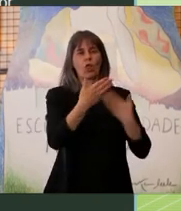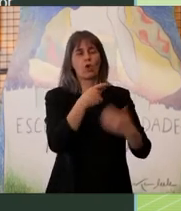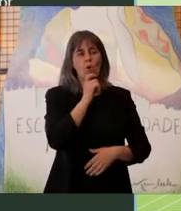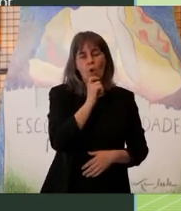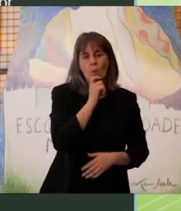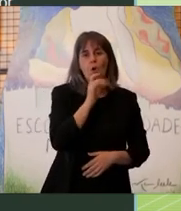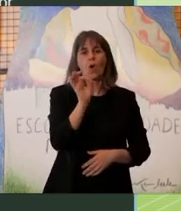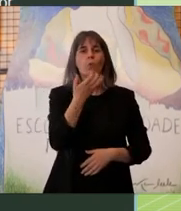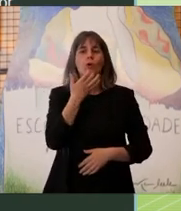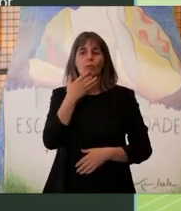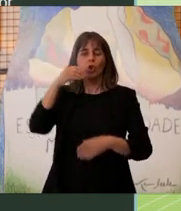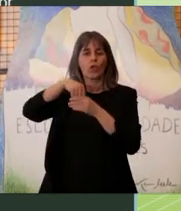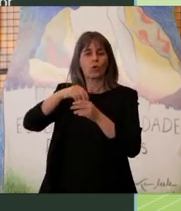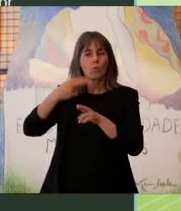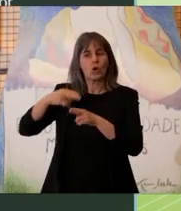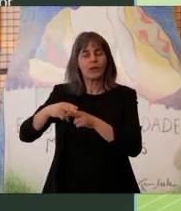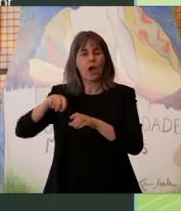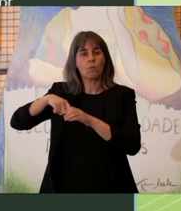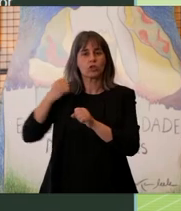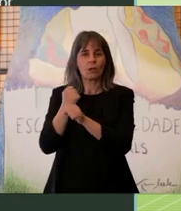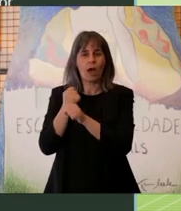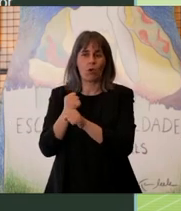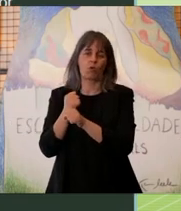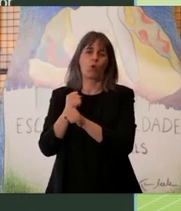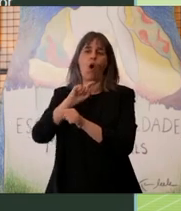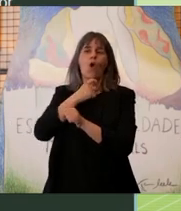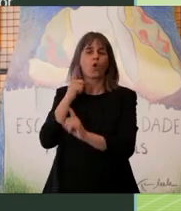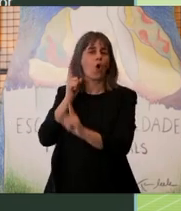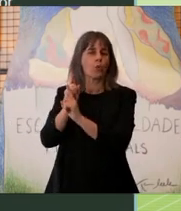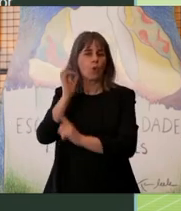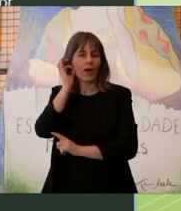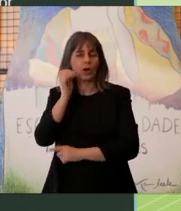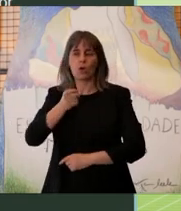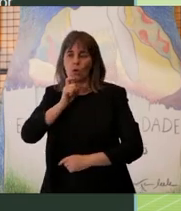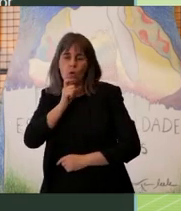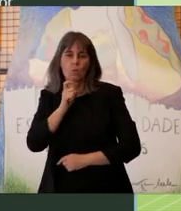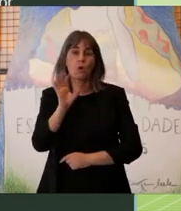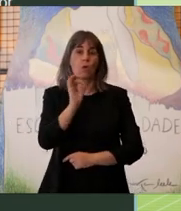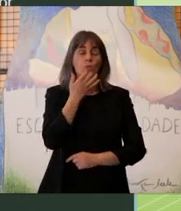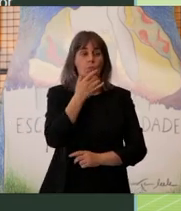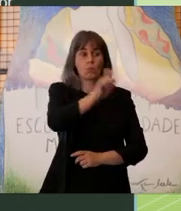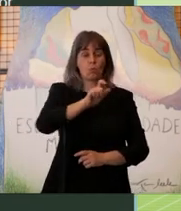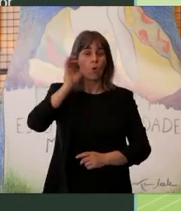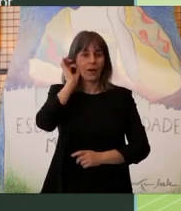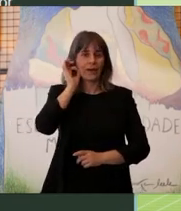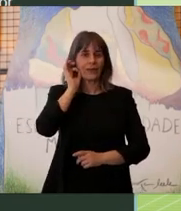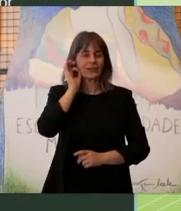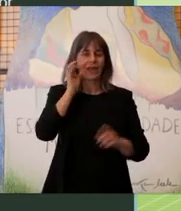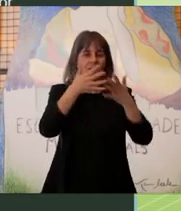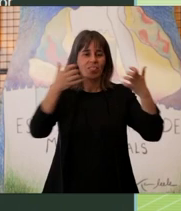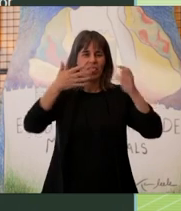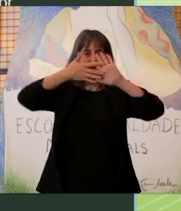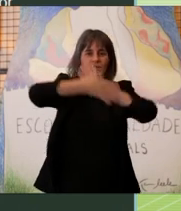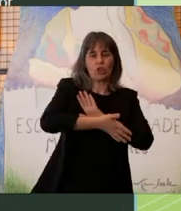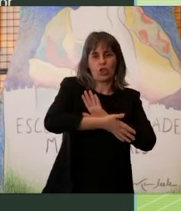en política o en los puestos de trabajo y cuáles son sus formas Cómo Y por qué se excluyen a las mujeres de las definiciones convencionales